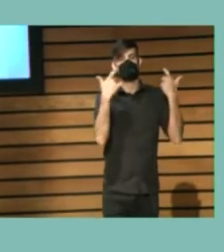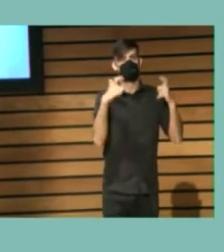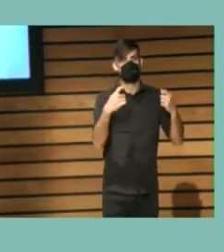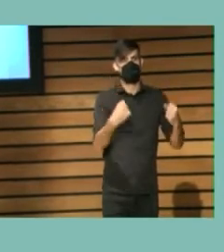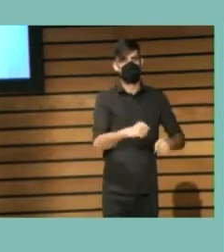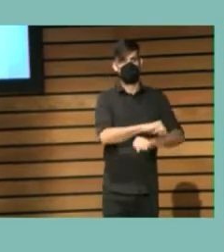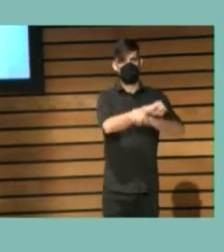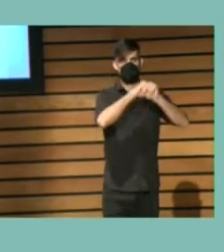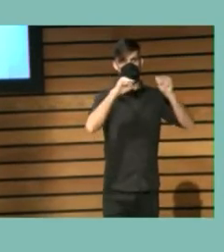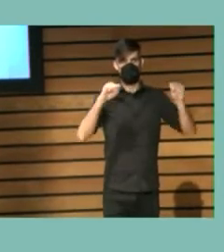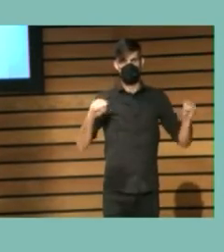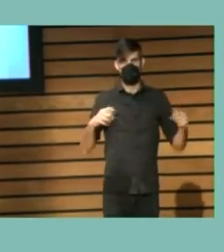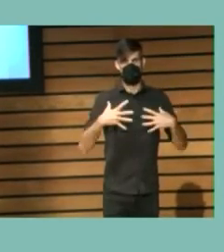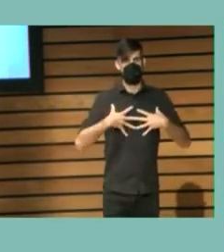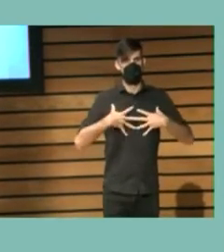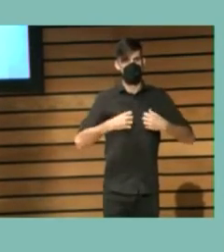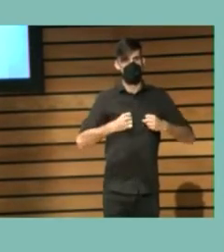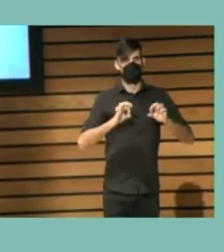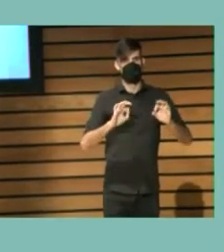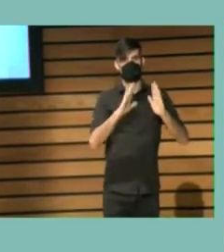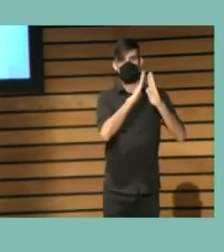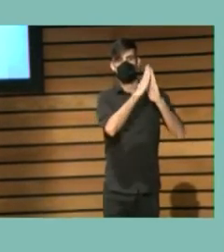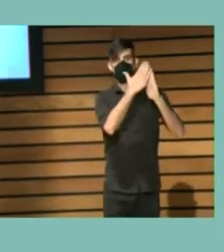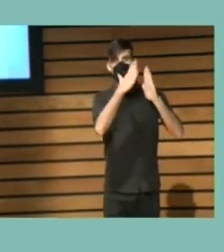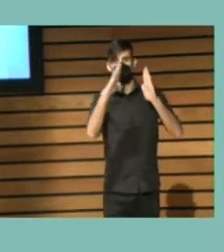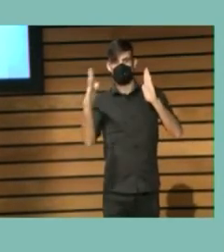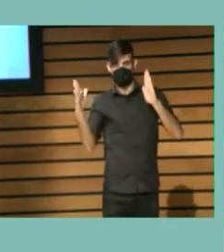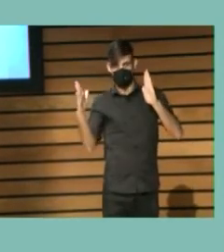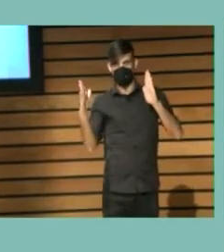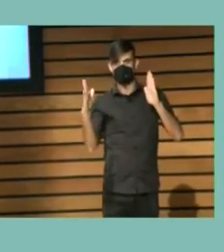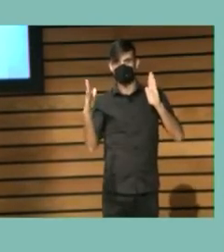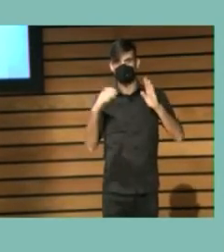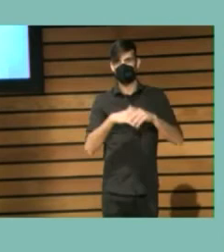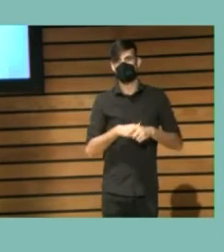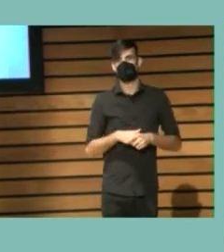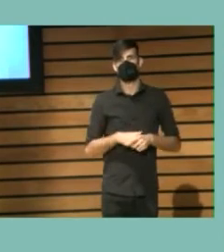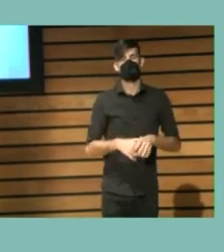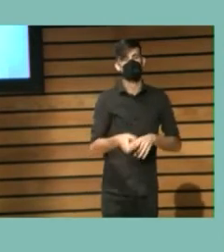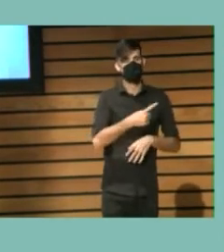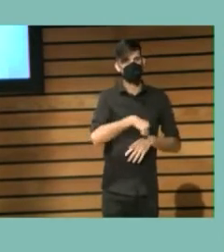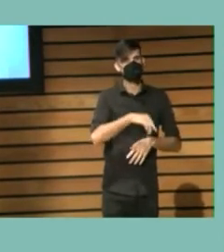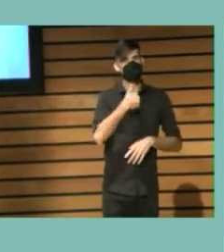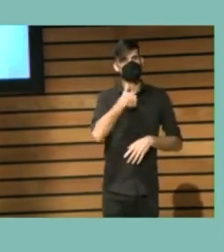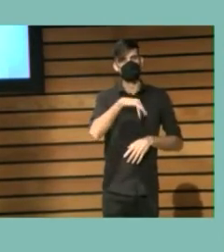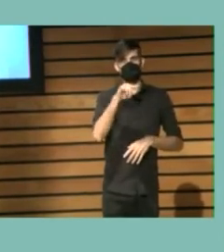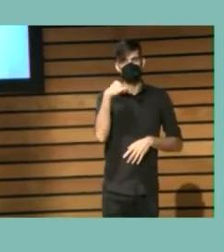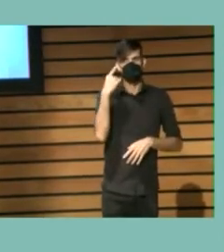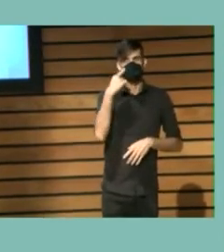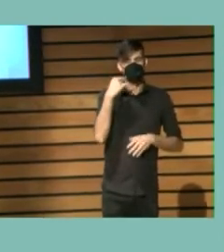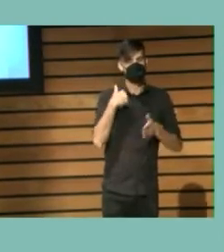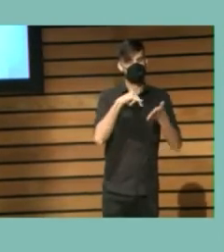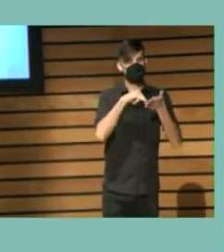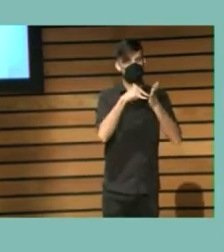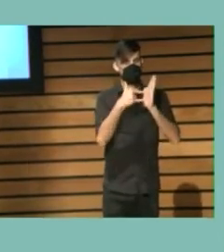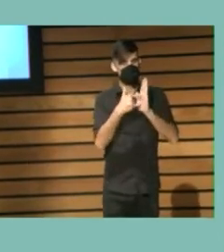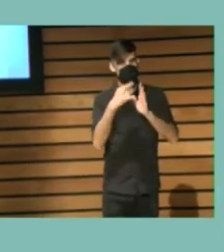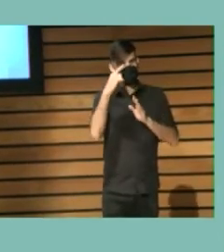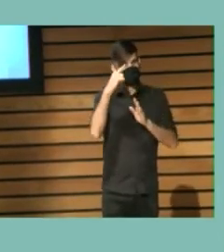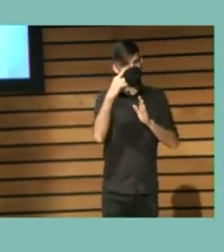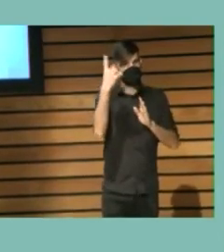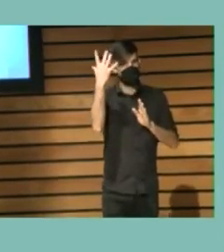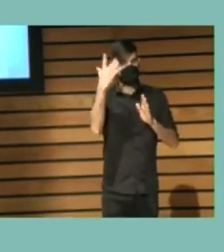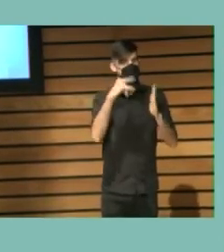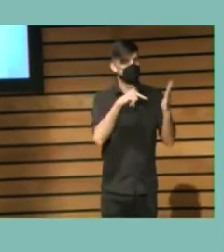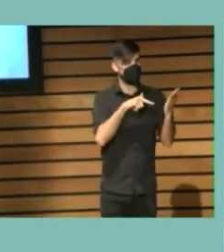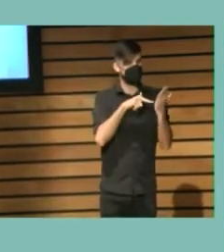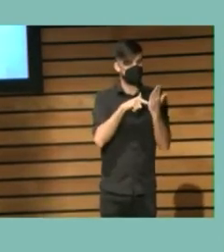para hacernos más fuertes. Y en ese sentido hemos identificado algunas iniciativas que nos hacen más fuerte cuando